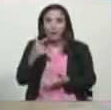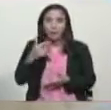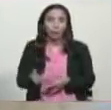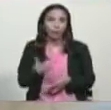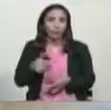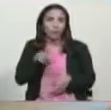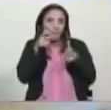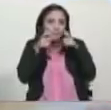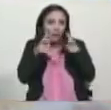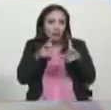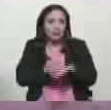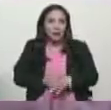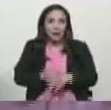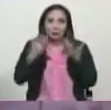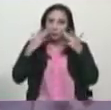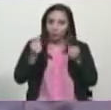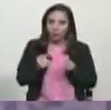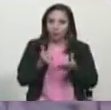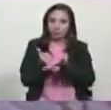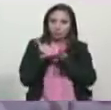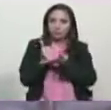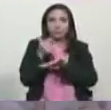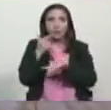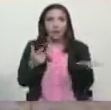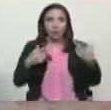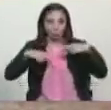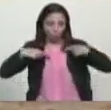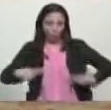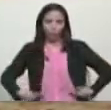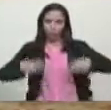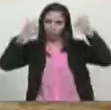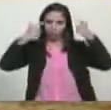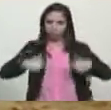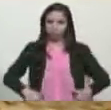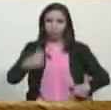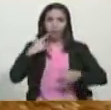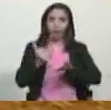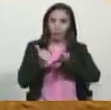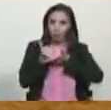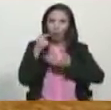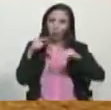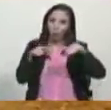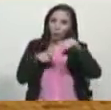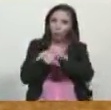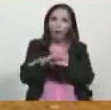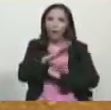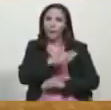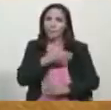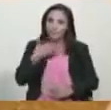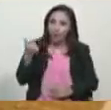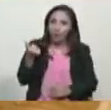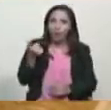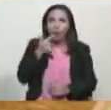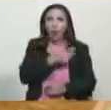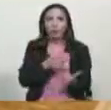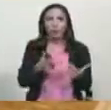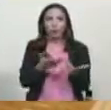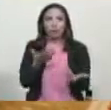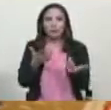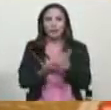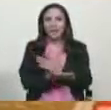muy importante, por eso nos dieron esta vestimenta que va a ayudar para que no se cree ningún